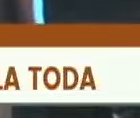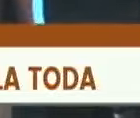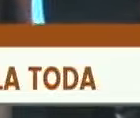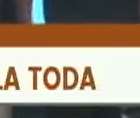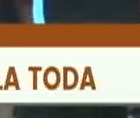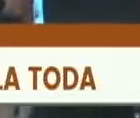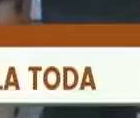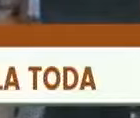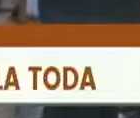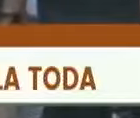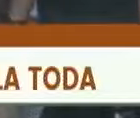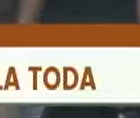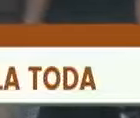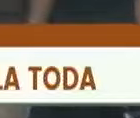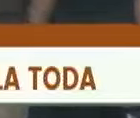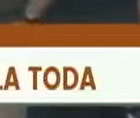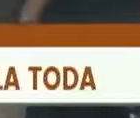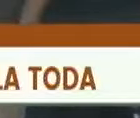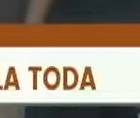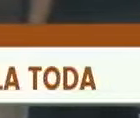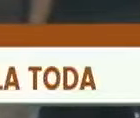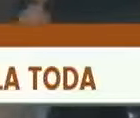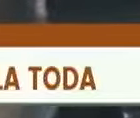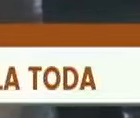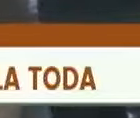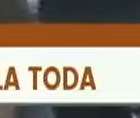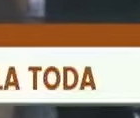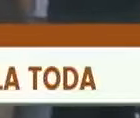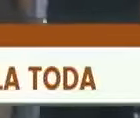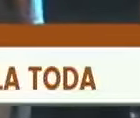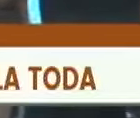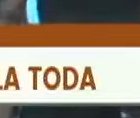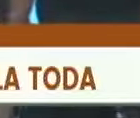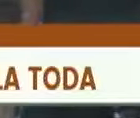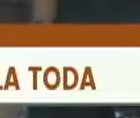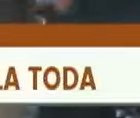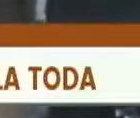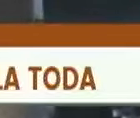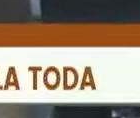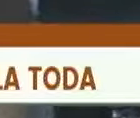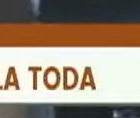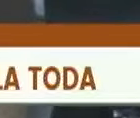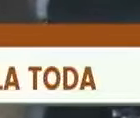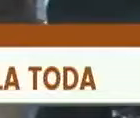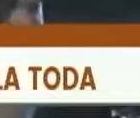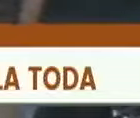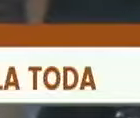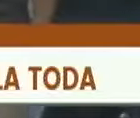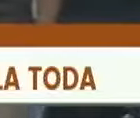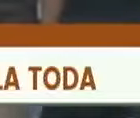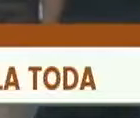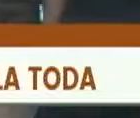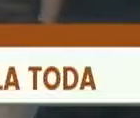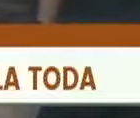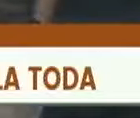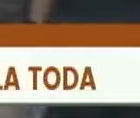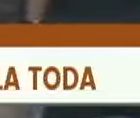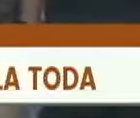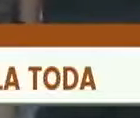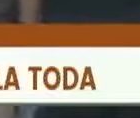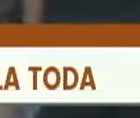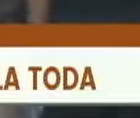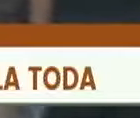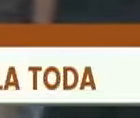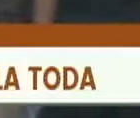todo lo bueno le pertenece a Venezuela. Al nuestro como el Caribe, que todo el mundo